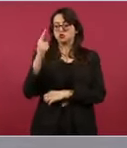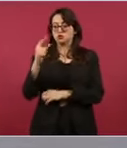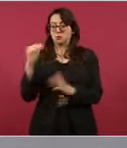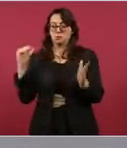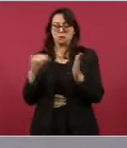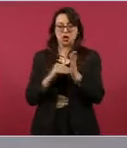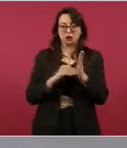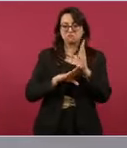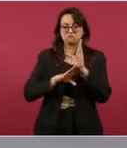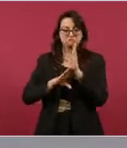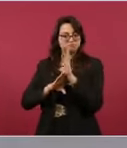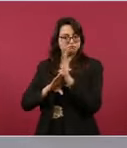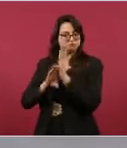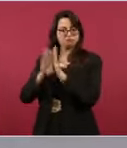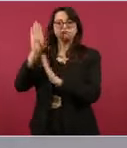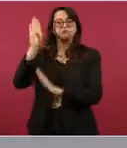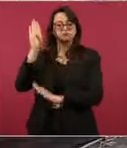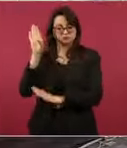Esto significa